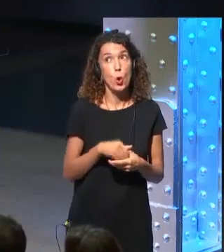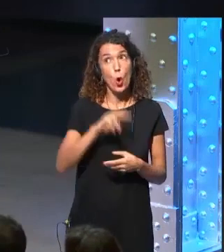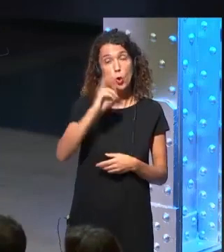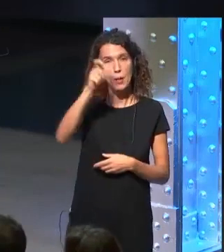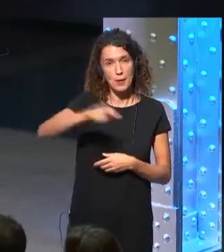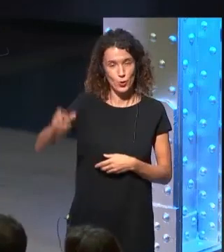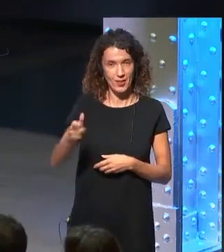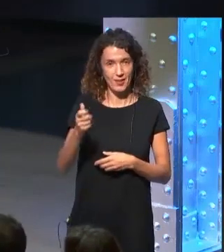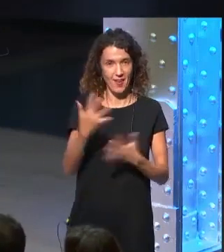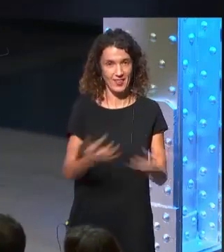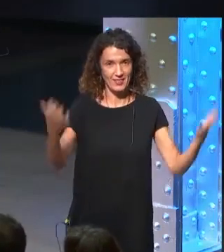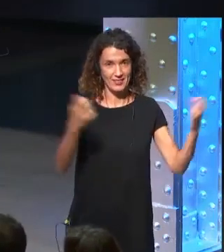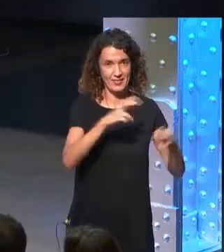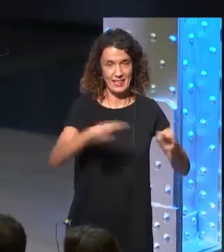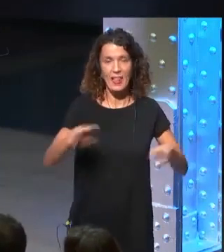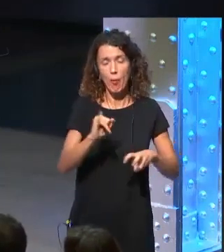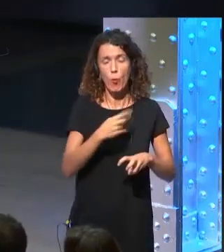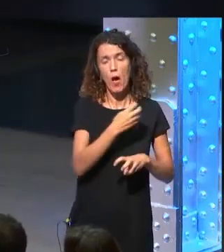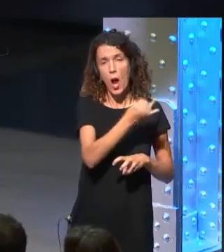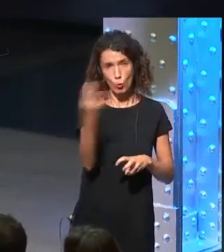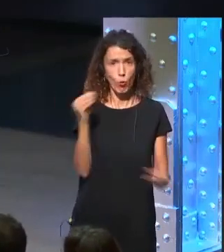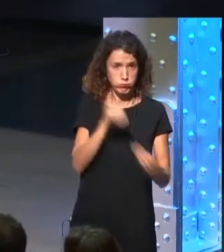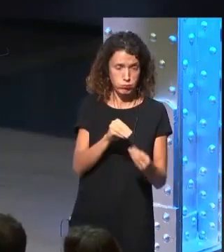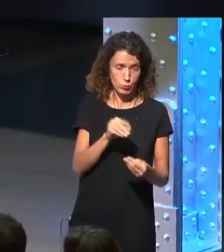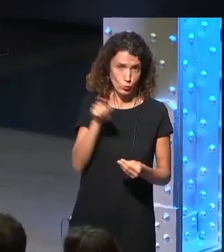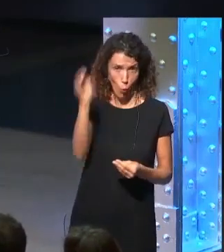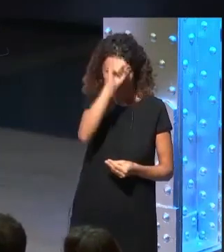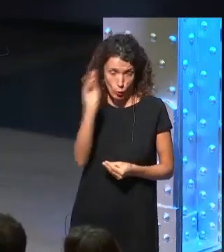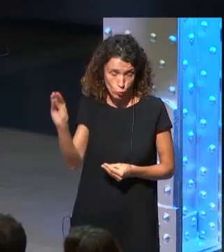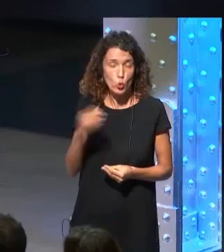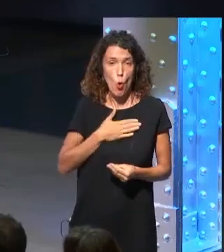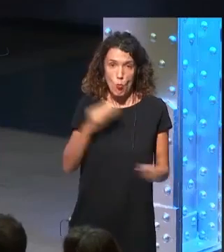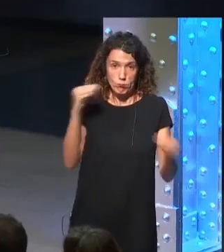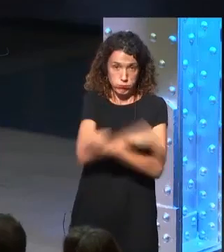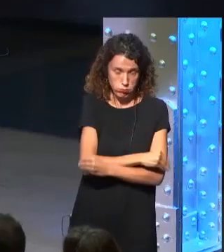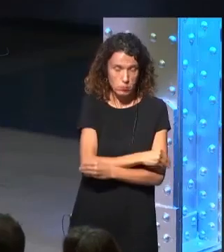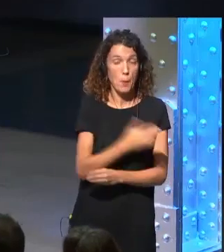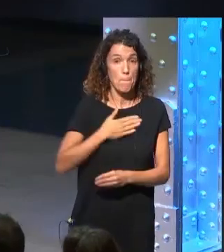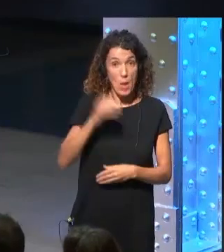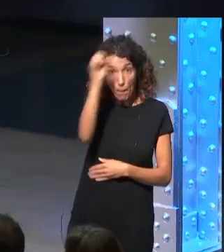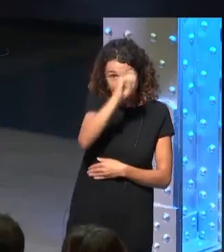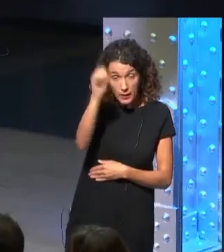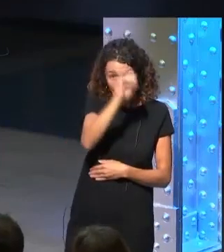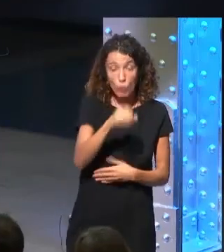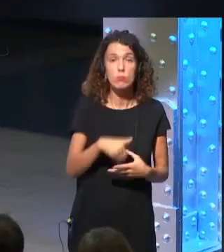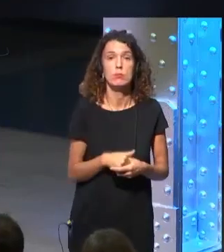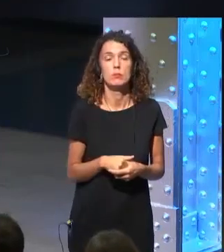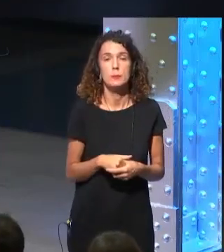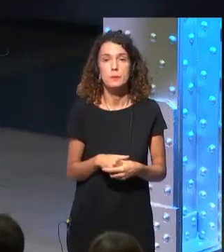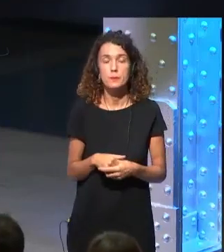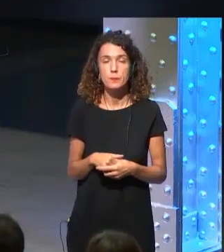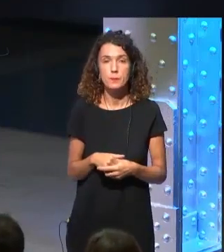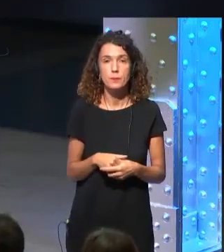otra gente que está sentada aquí que seguro que está de acuerdo contigo. Simplemente te digo que yo no estoy de acuerdo, ¿de acuerdo? En mi opinión,